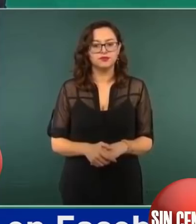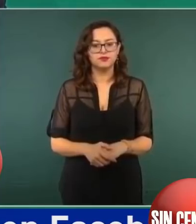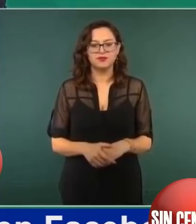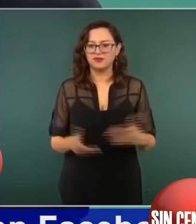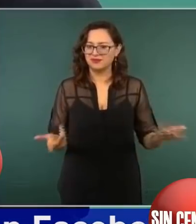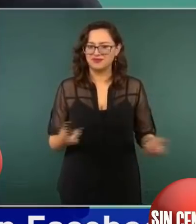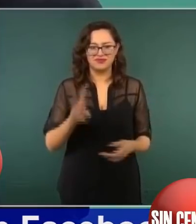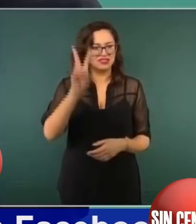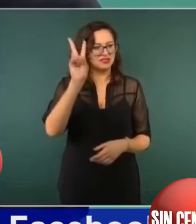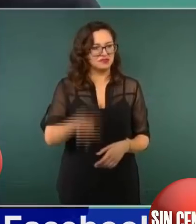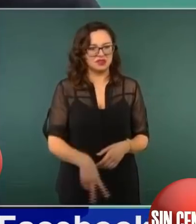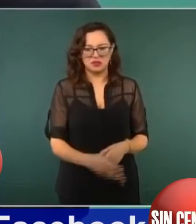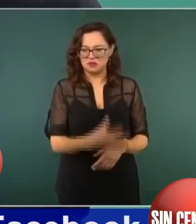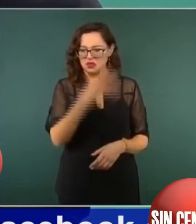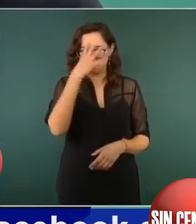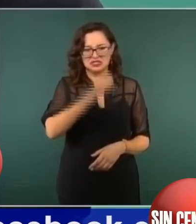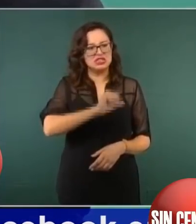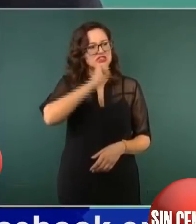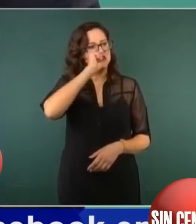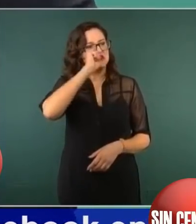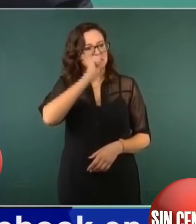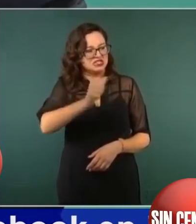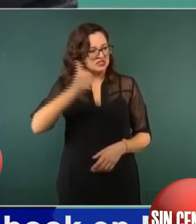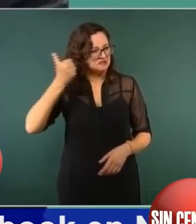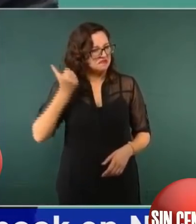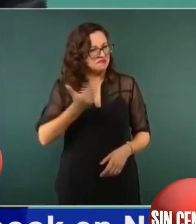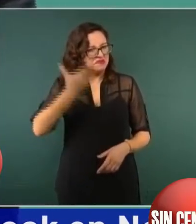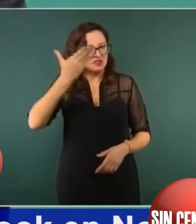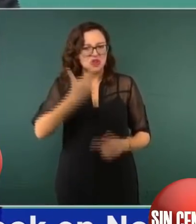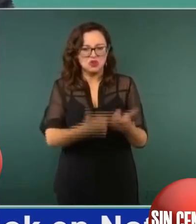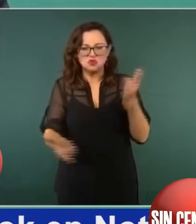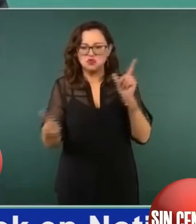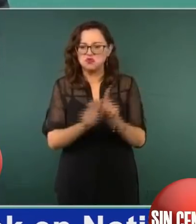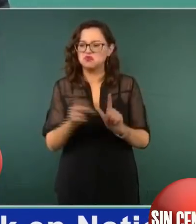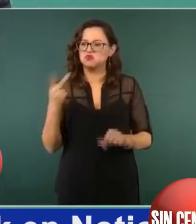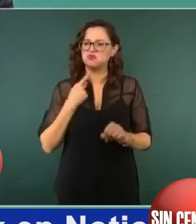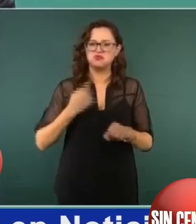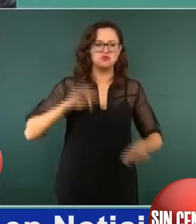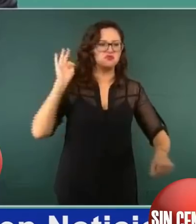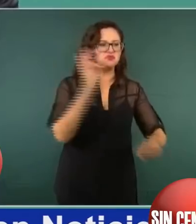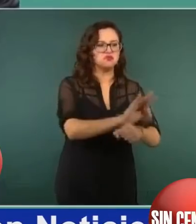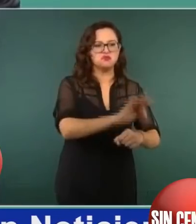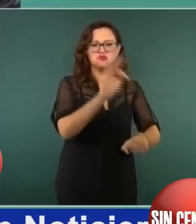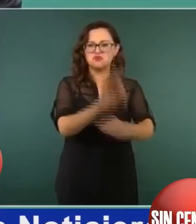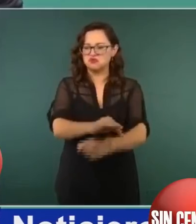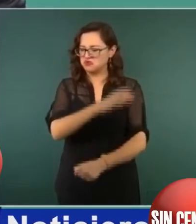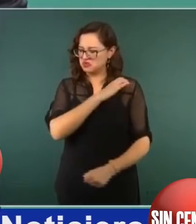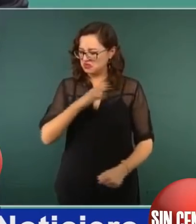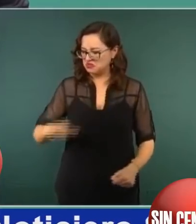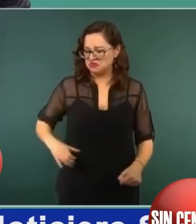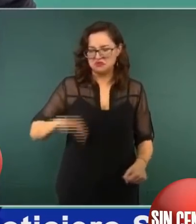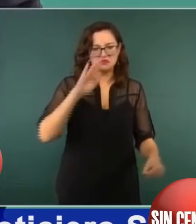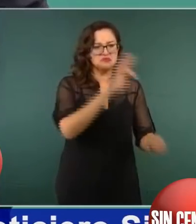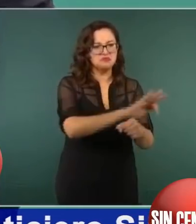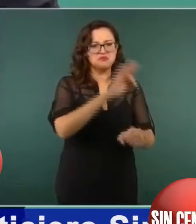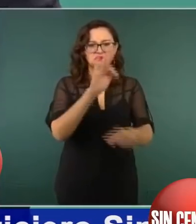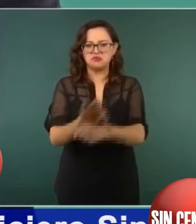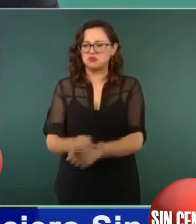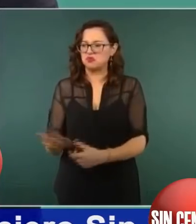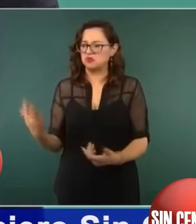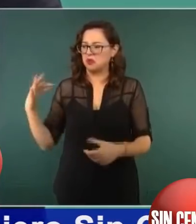cínica, descarada, el presupuesto para favorecer a partidos y a candidatos. Cómo se compraban